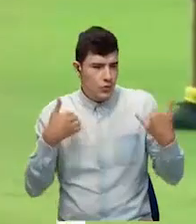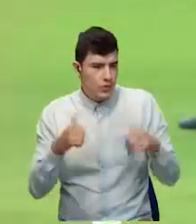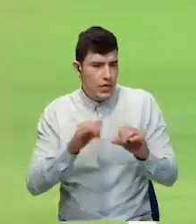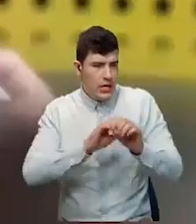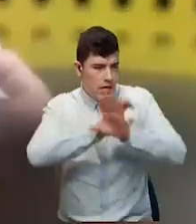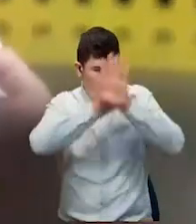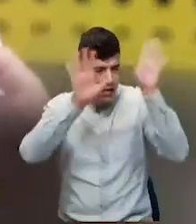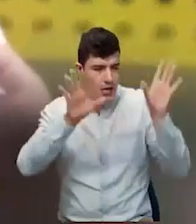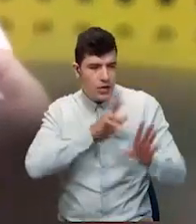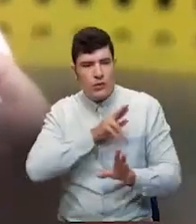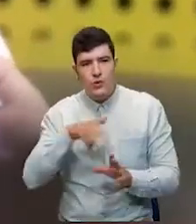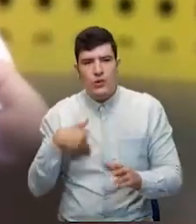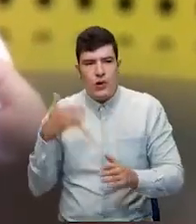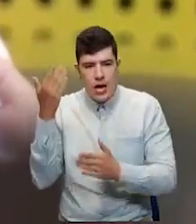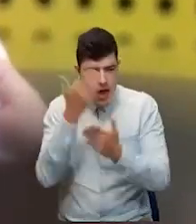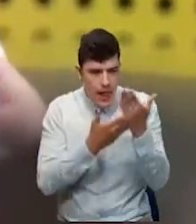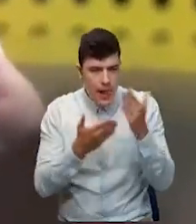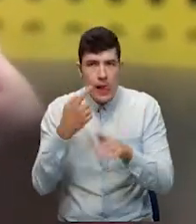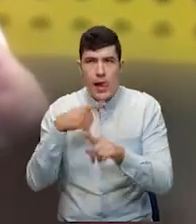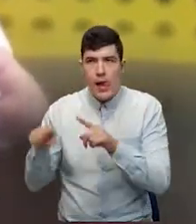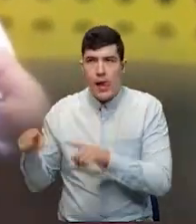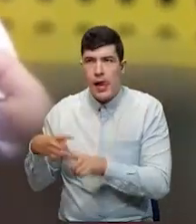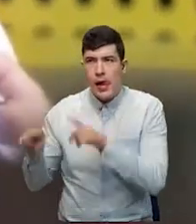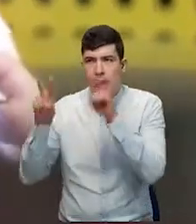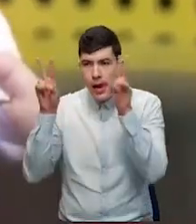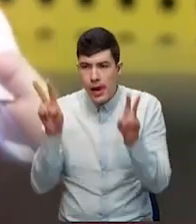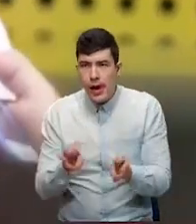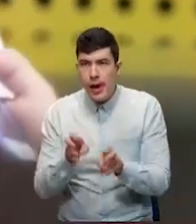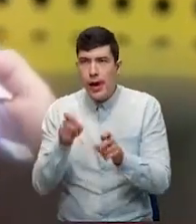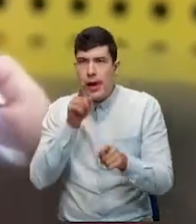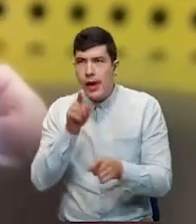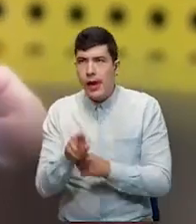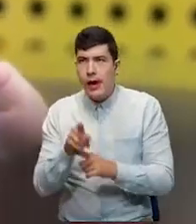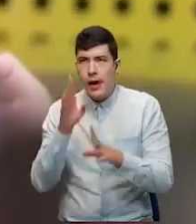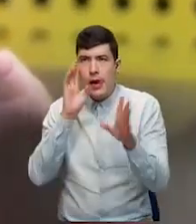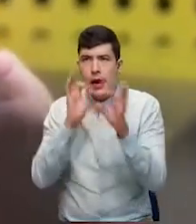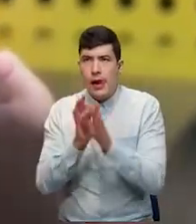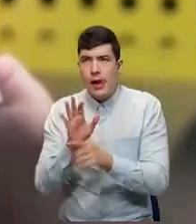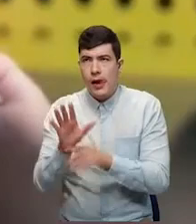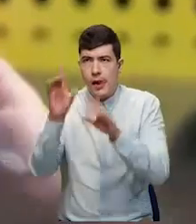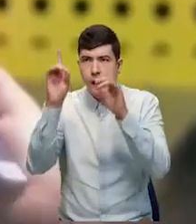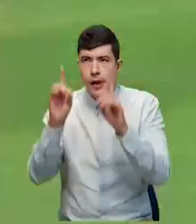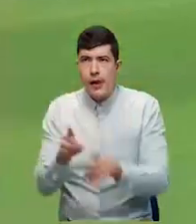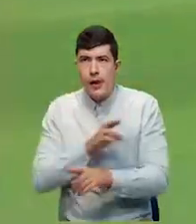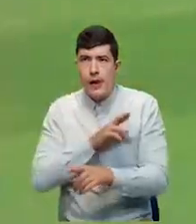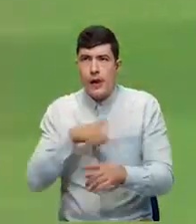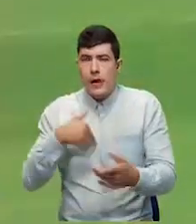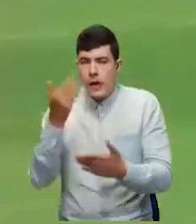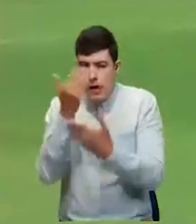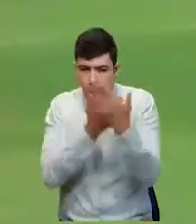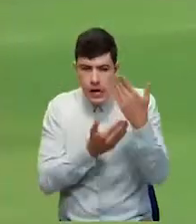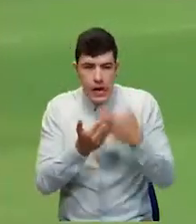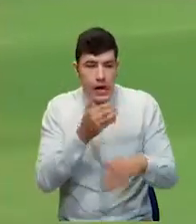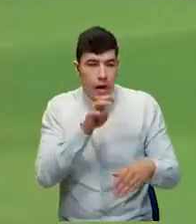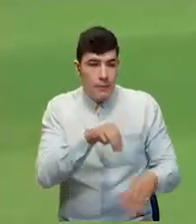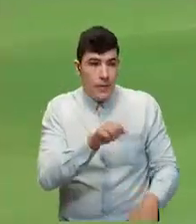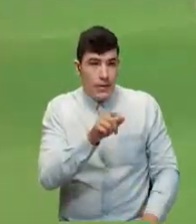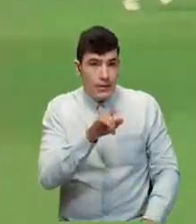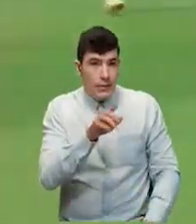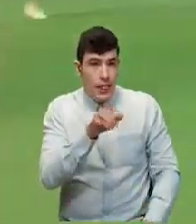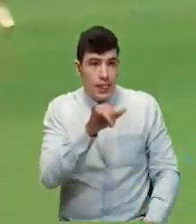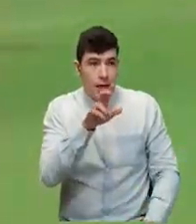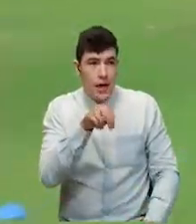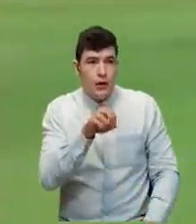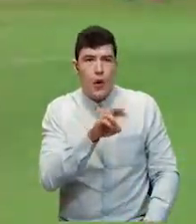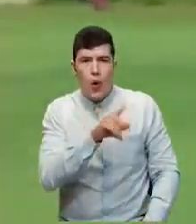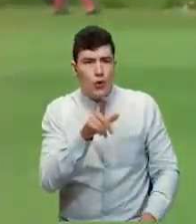mirar en qué posiciones, en qué puestos se va a tener esa decisión. Vamos a evaluarla. Maximiliano Núñez fue otro de los nombres